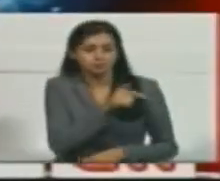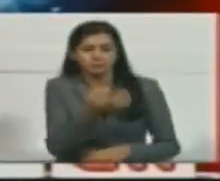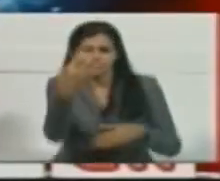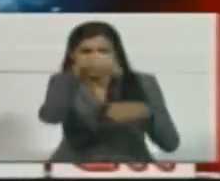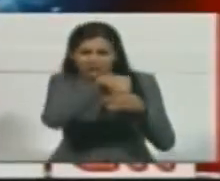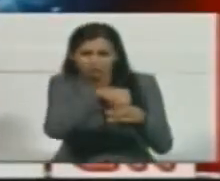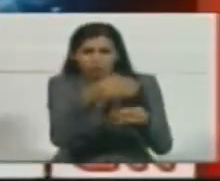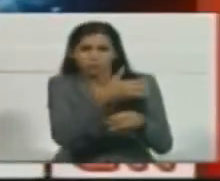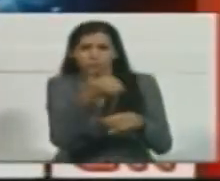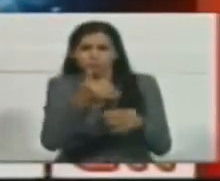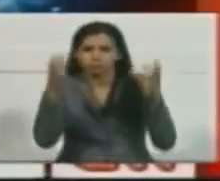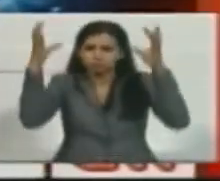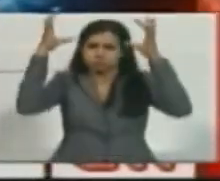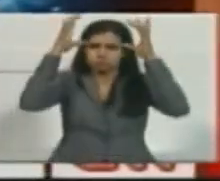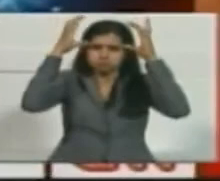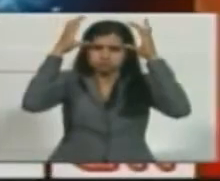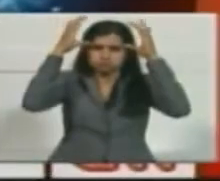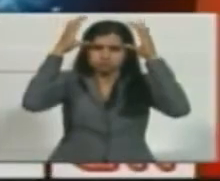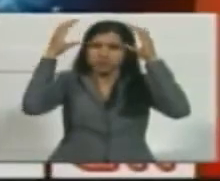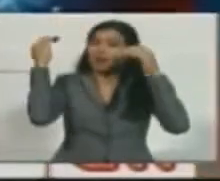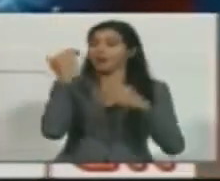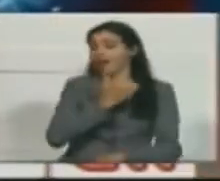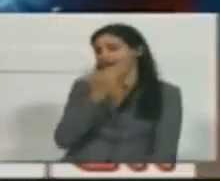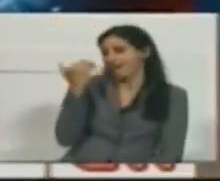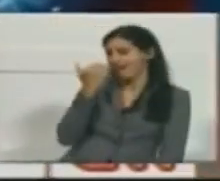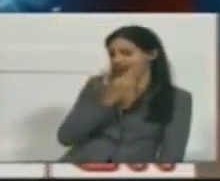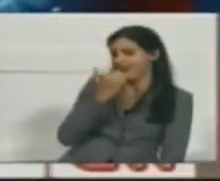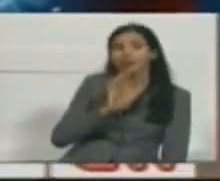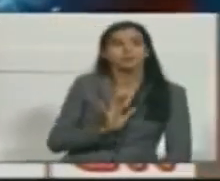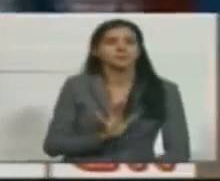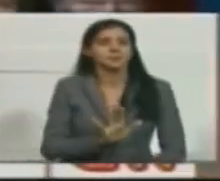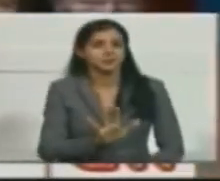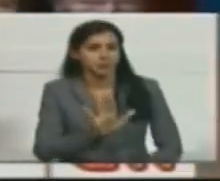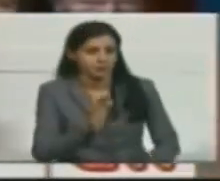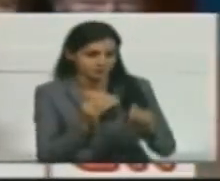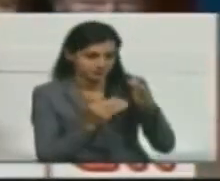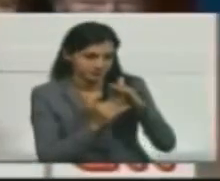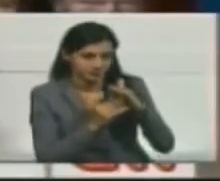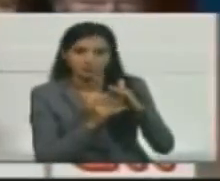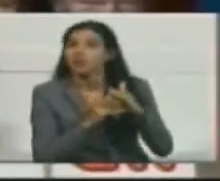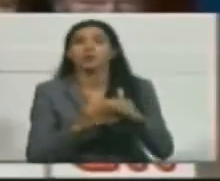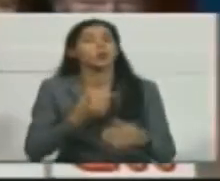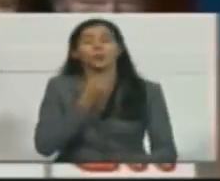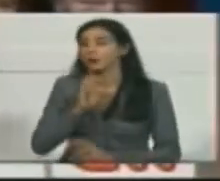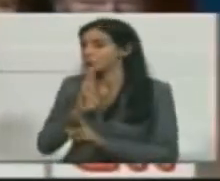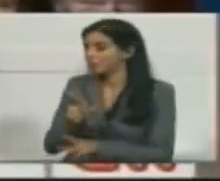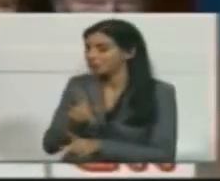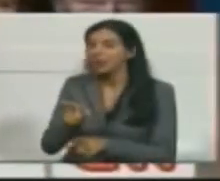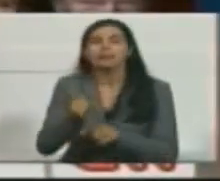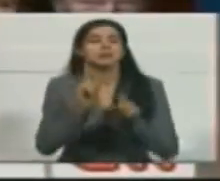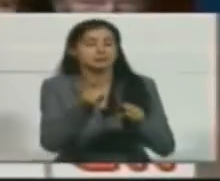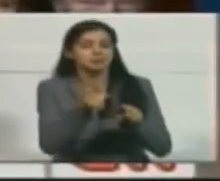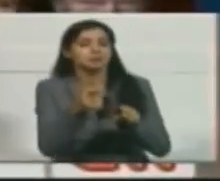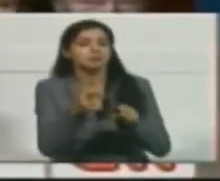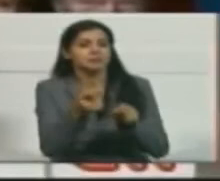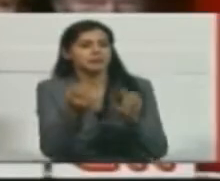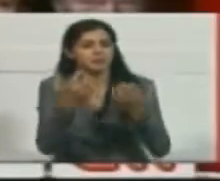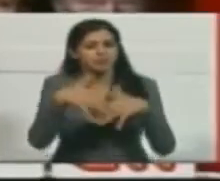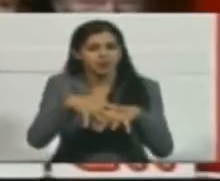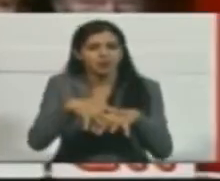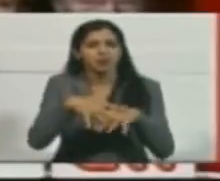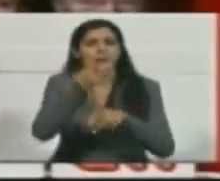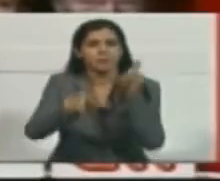dentro de la oposición? Escúchame, lo que te voy a decir es muy importante. No les va a gustar. Para poder entender que hay que integrar a voces